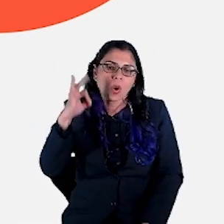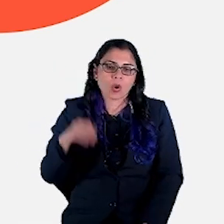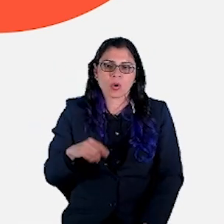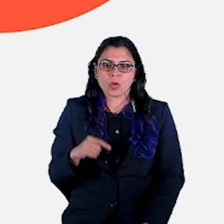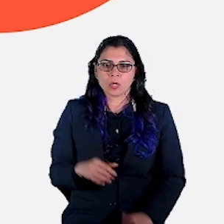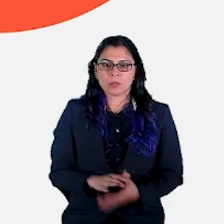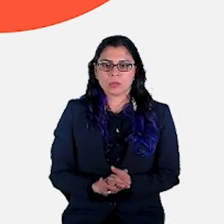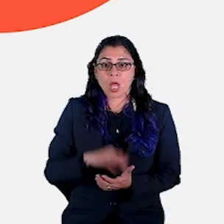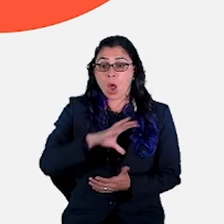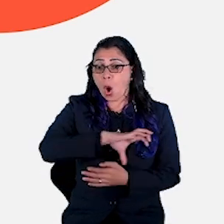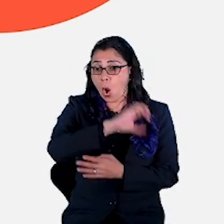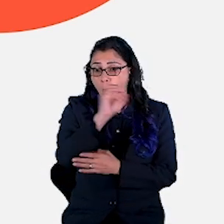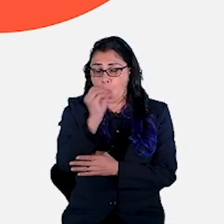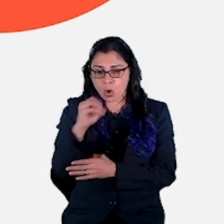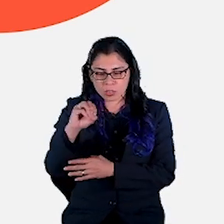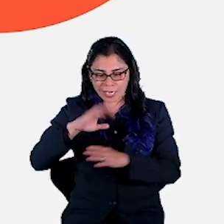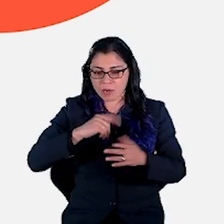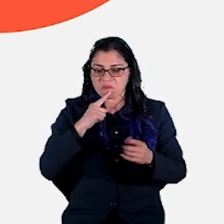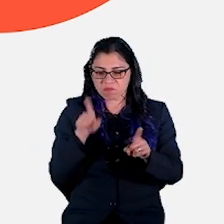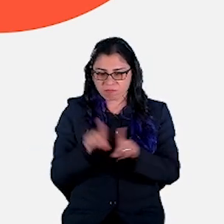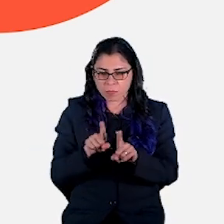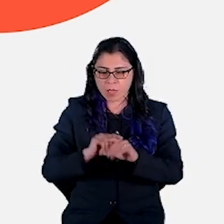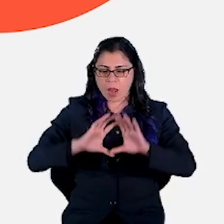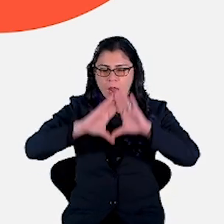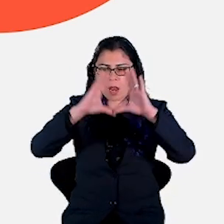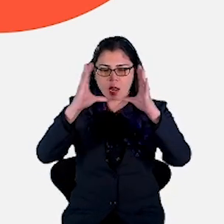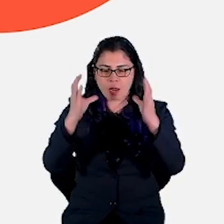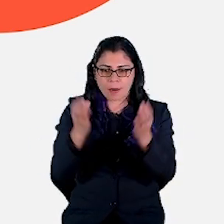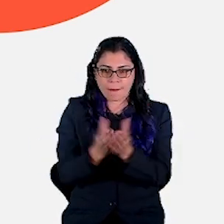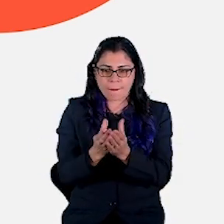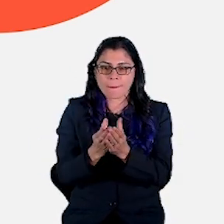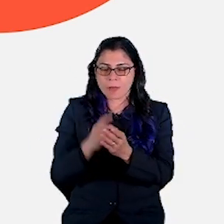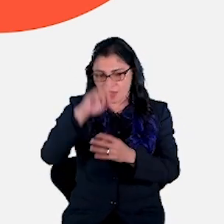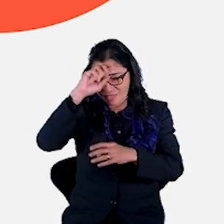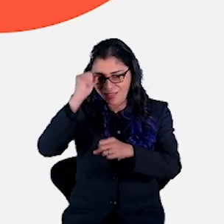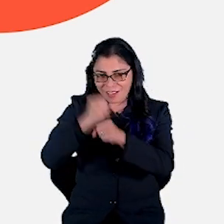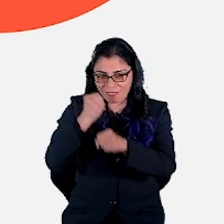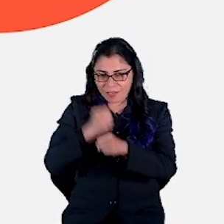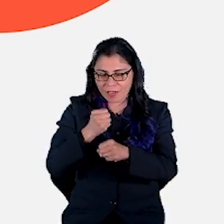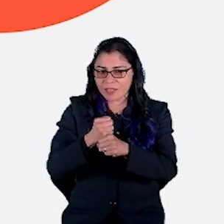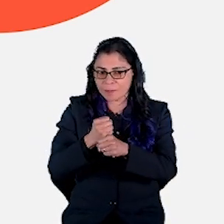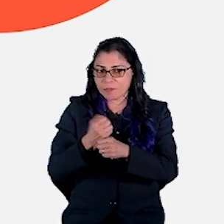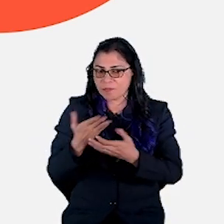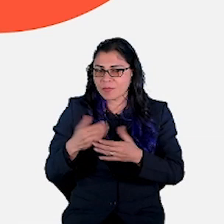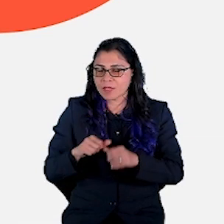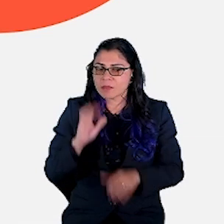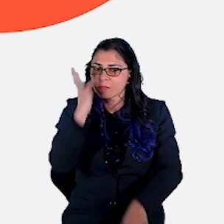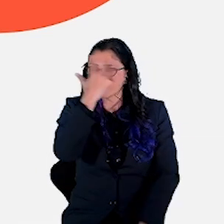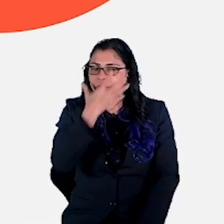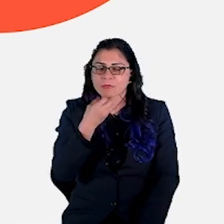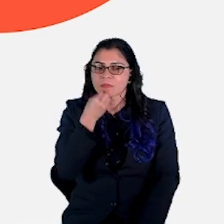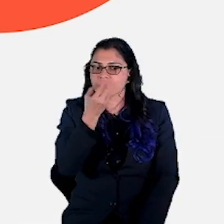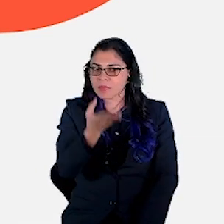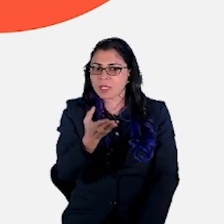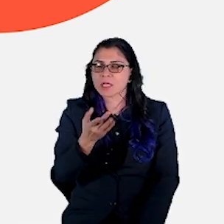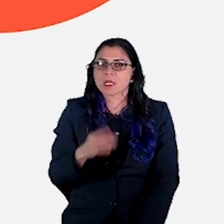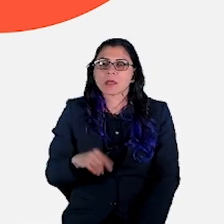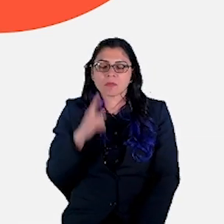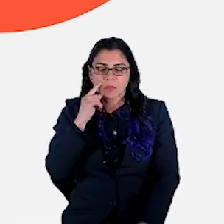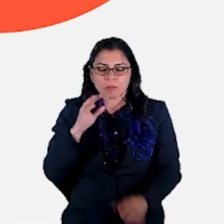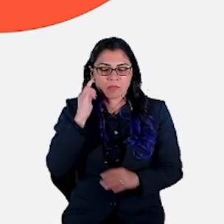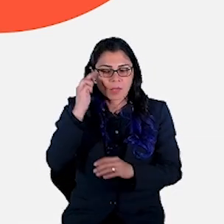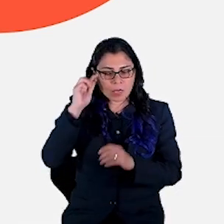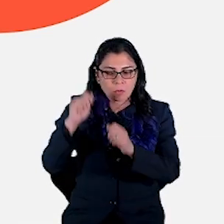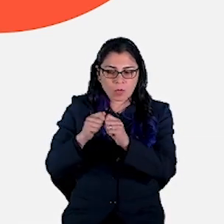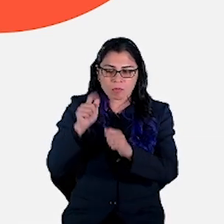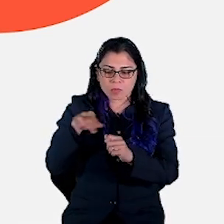interoceánico del mundo que está aquí en Panamá opera tiene un eh precioso carro de cristal que